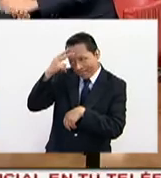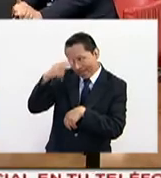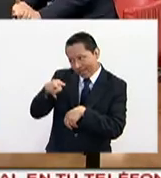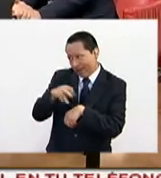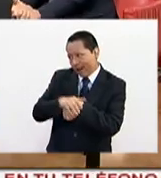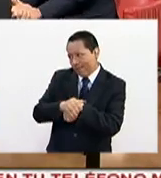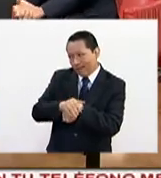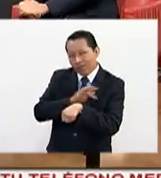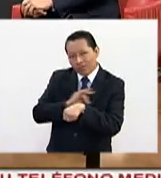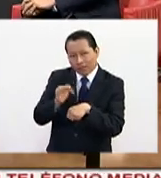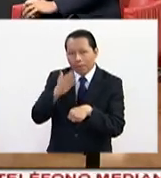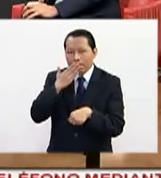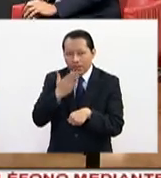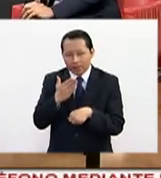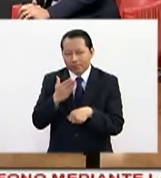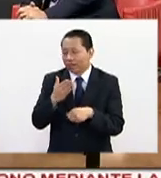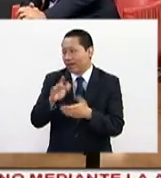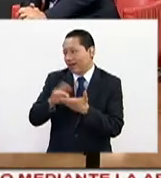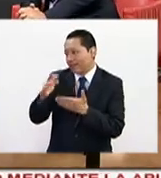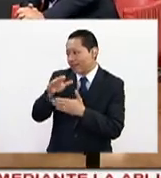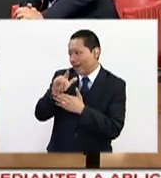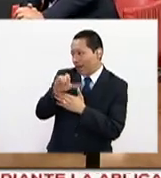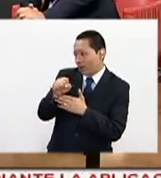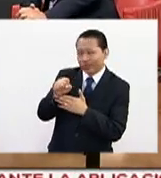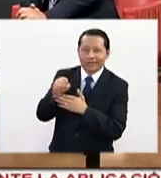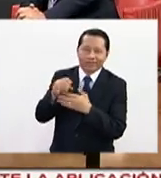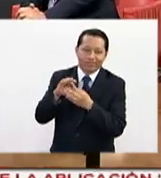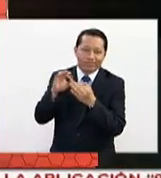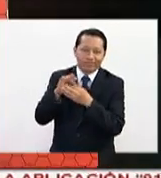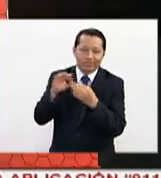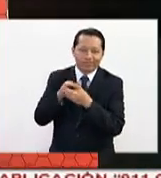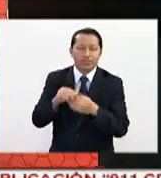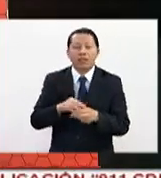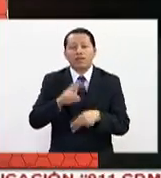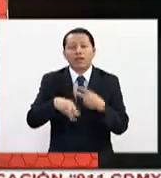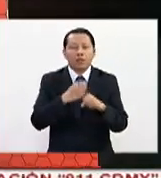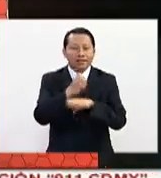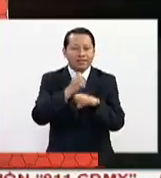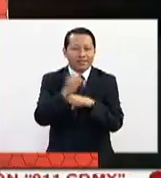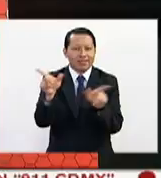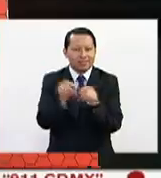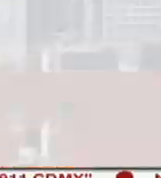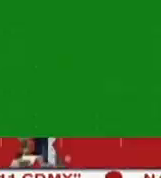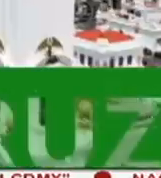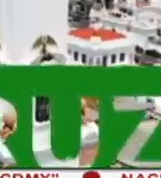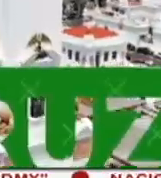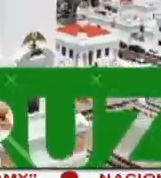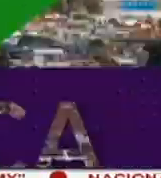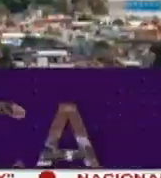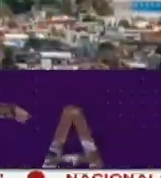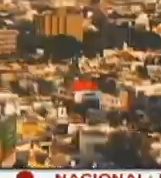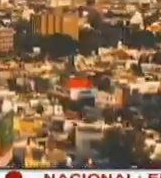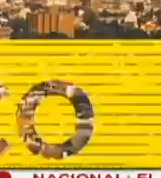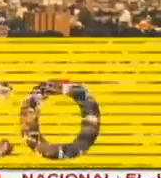supuesto, pues, con gran simpatía de toda la vida. Gracias, Carlos, por esta charla. Vamos a las breves del país.